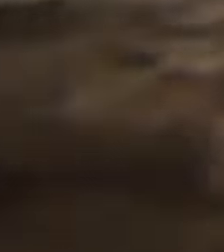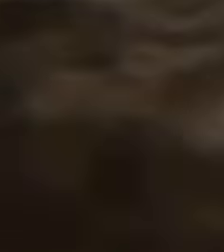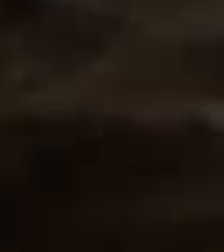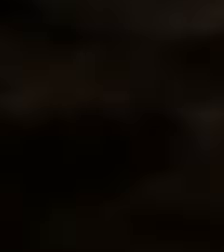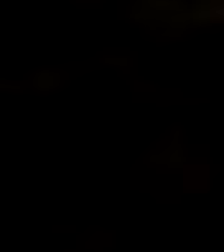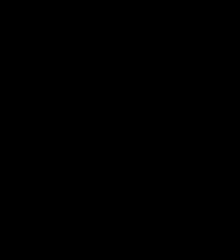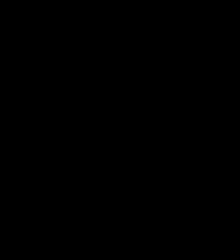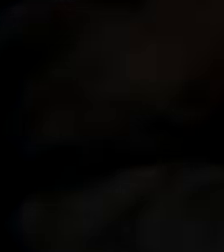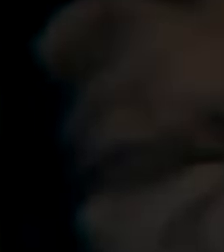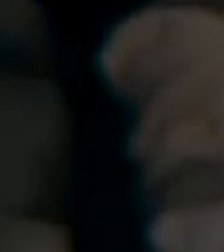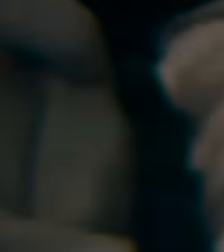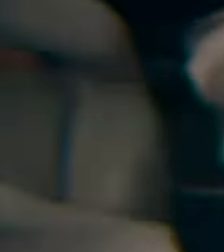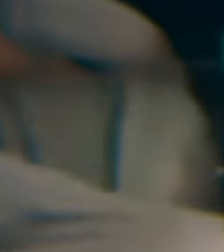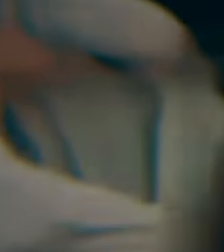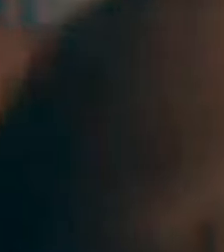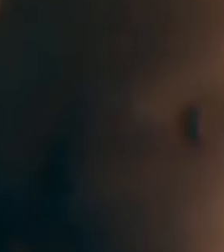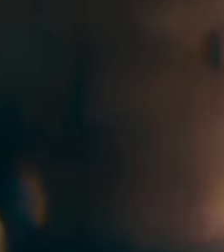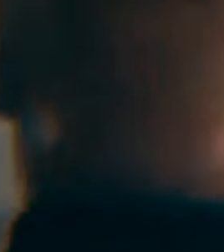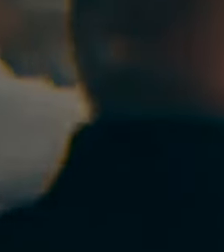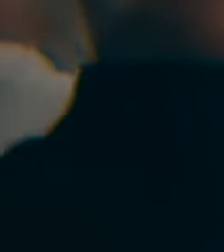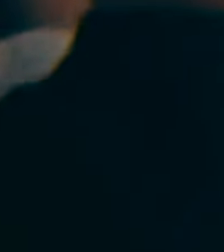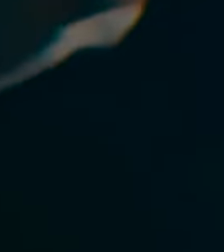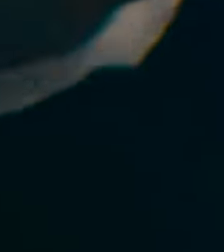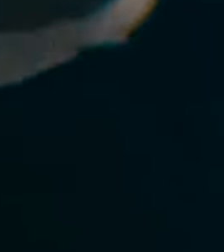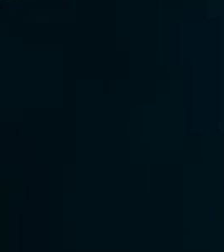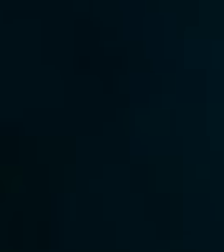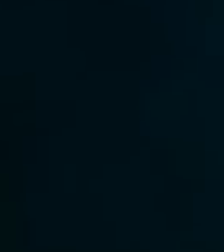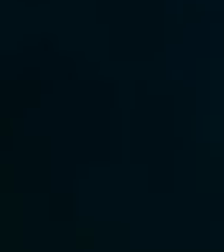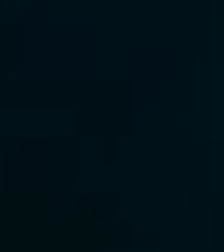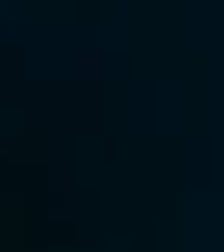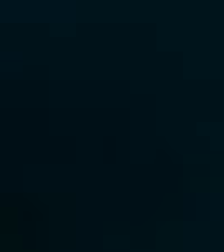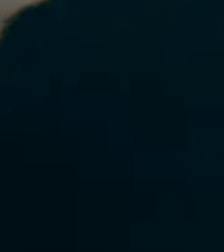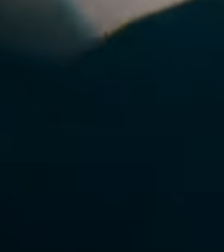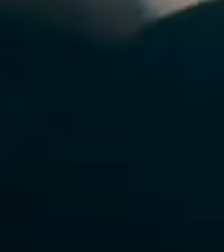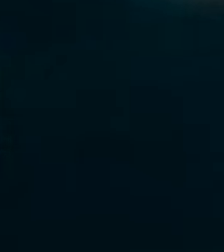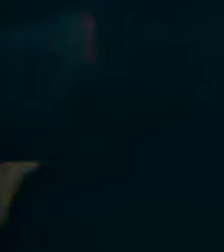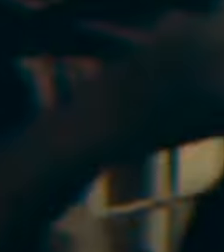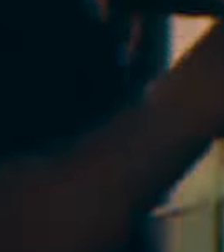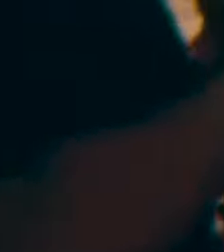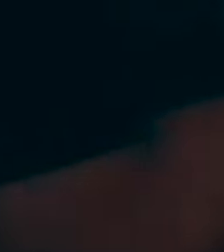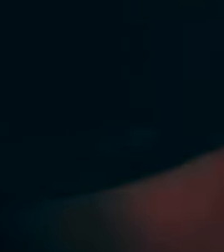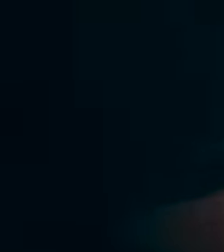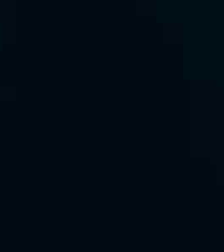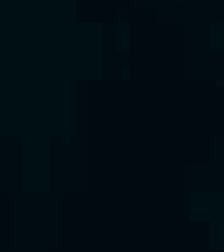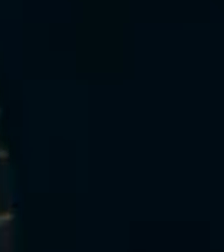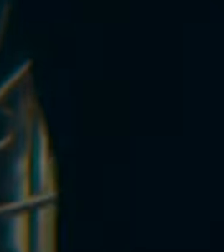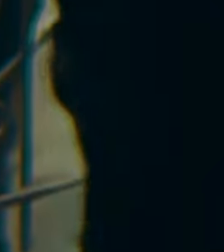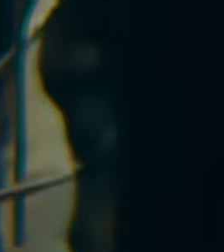que quiero. Juré que mi bandera iba a cargar por el